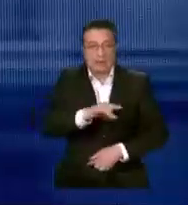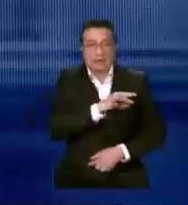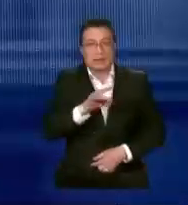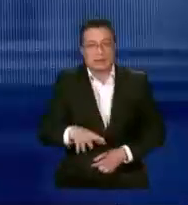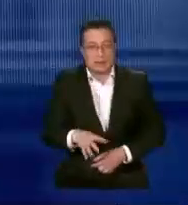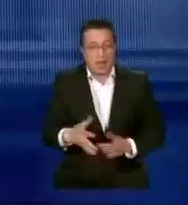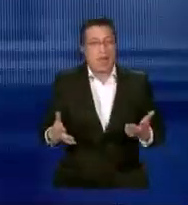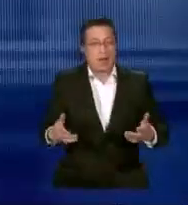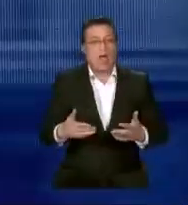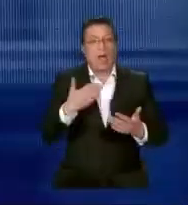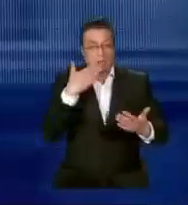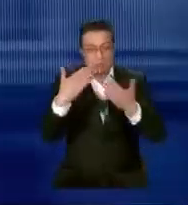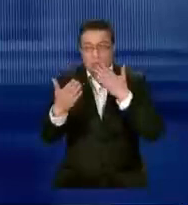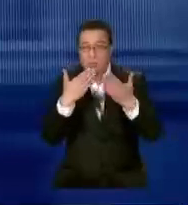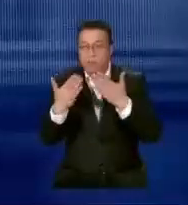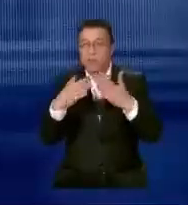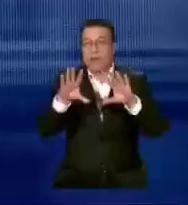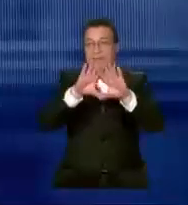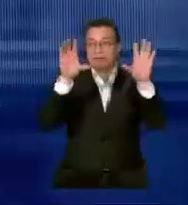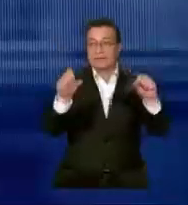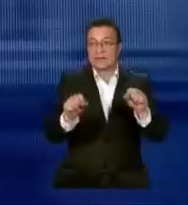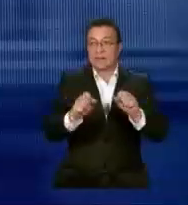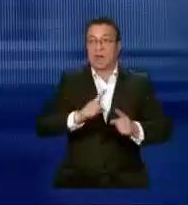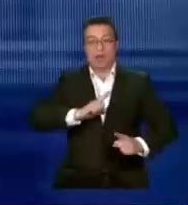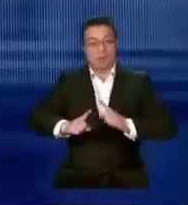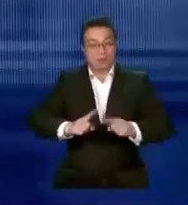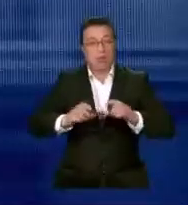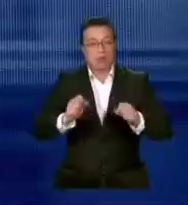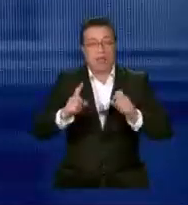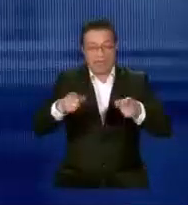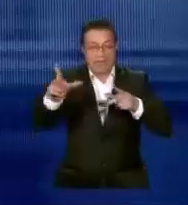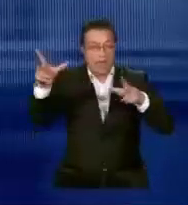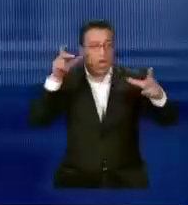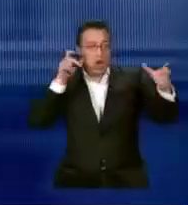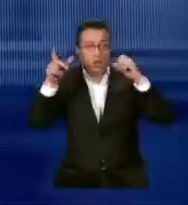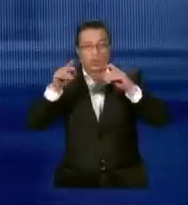Entonces, para hablar de un sistema que sea gobernable, hay que escuchar a las mayorías alguna vez.